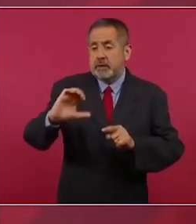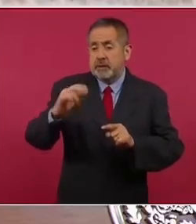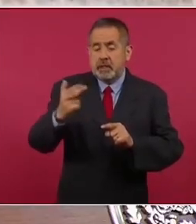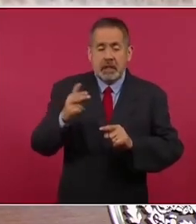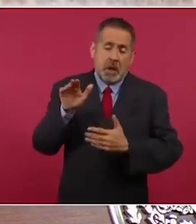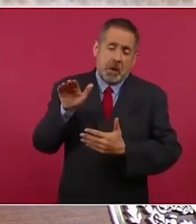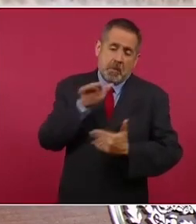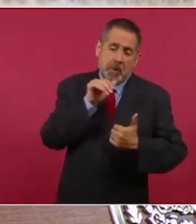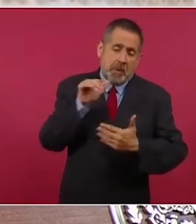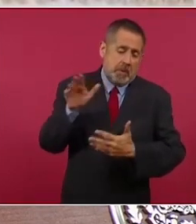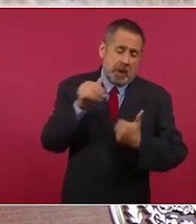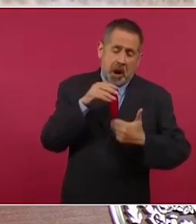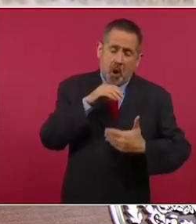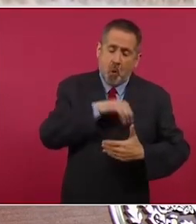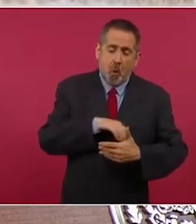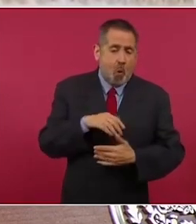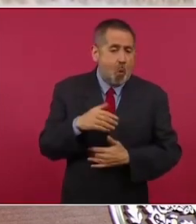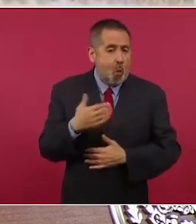de Calderón.